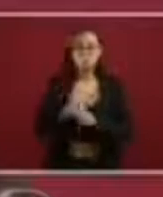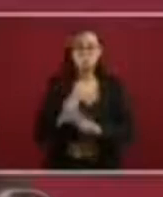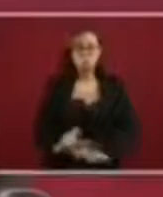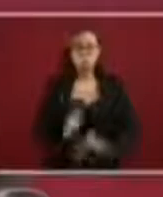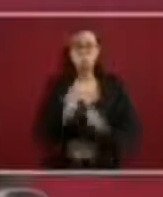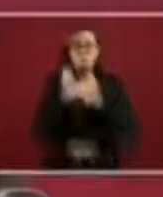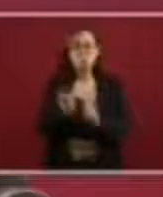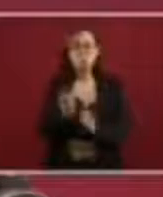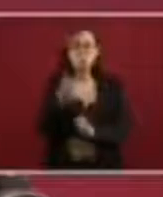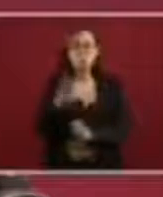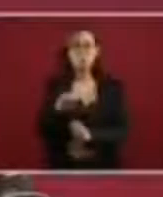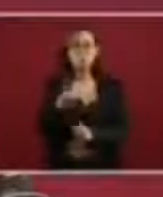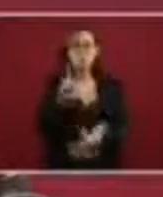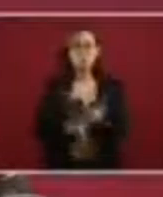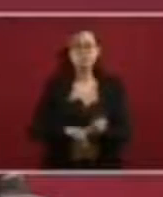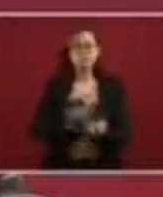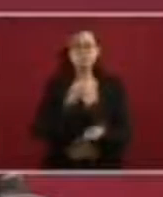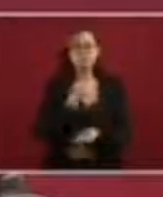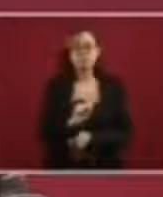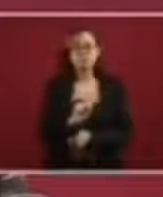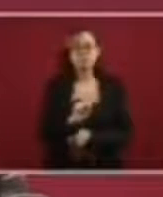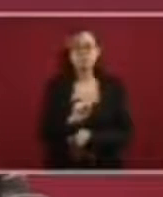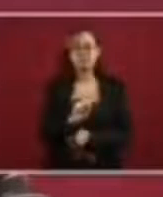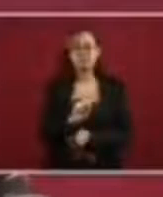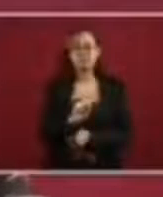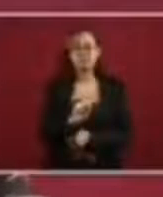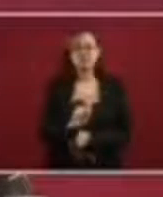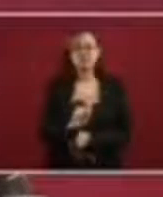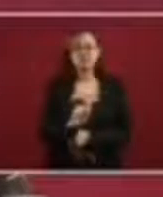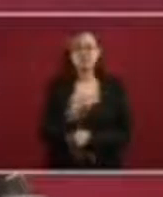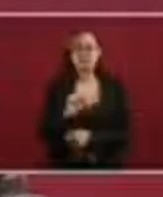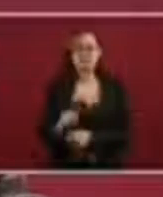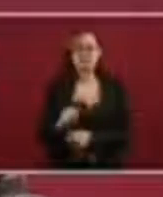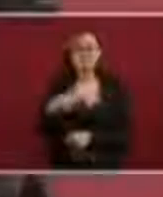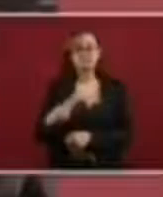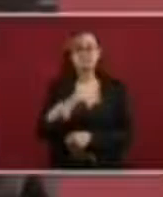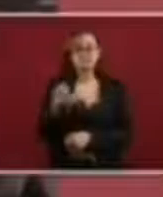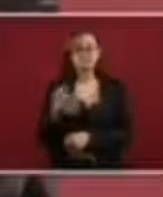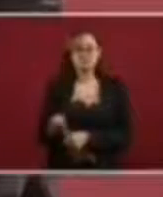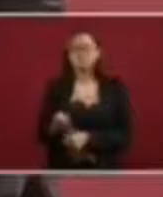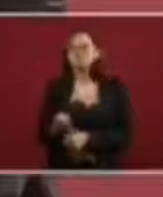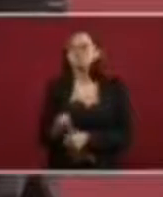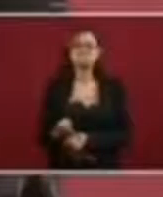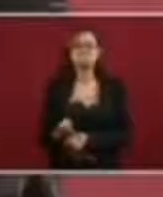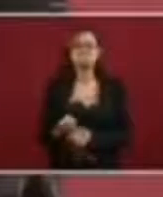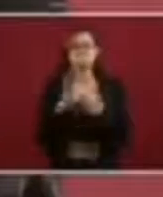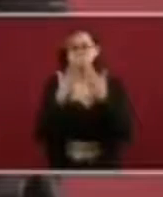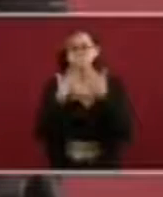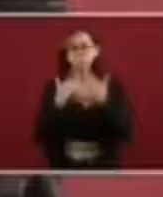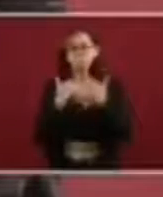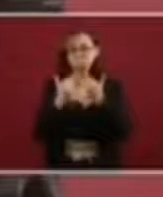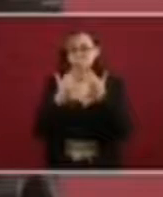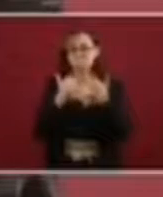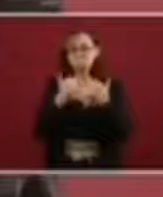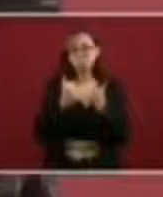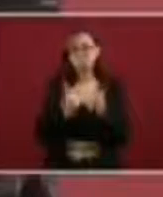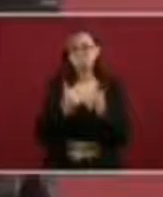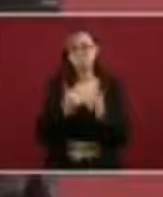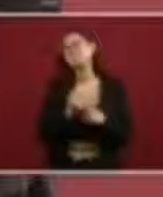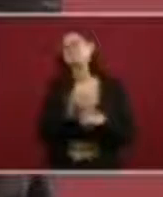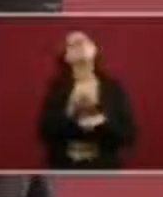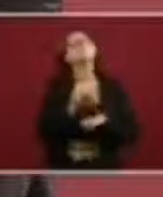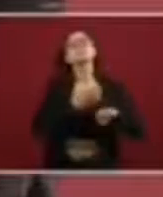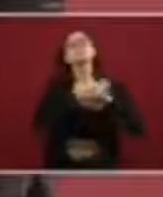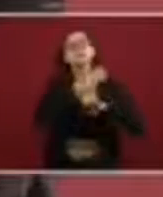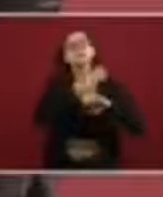el mando de la Secretaría de Seguridad y Protección Ciudadana. Todos los estados